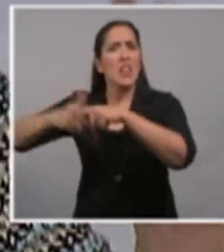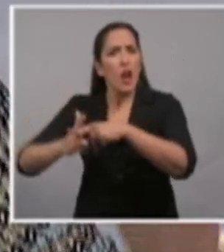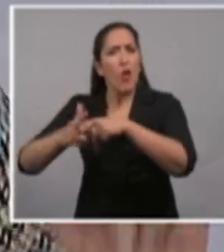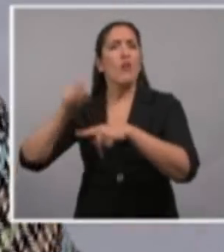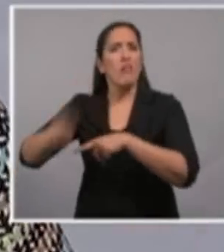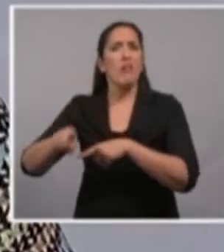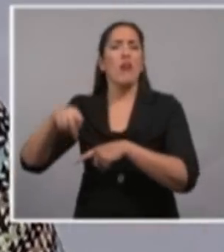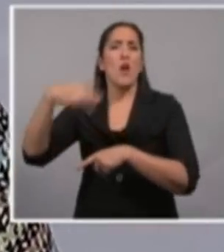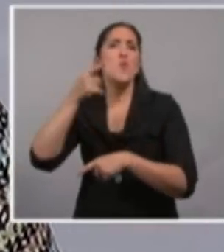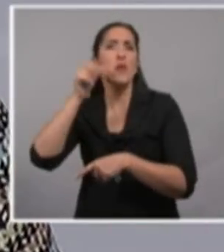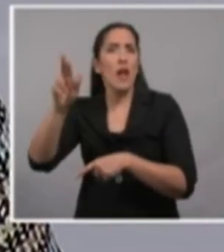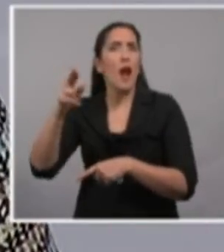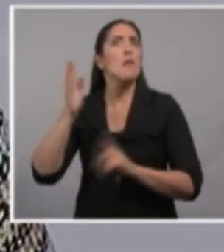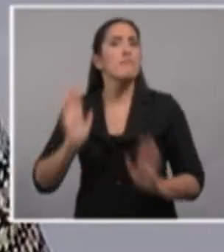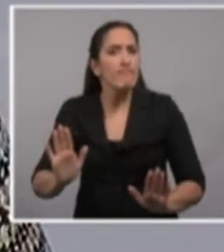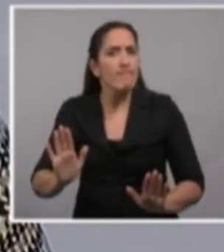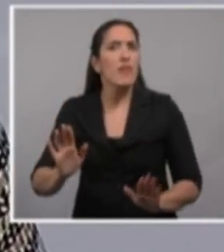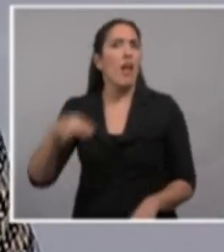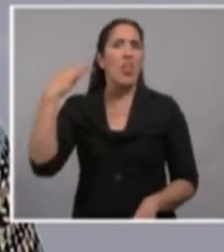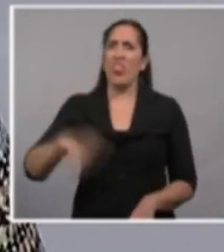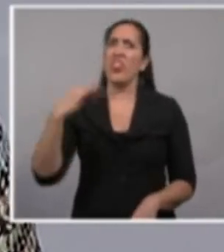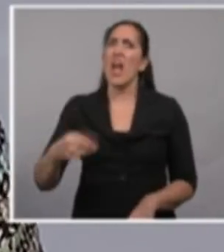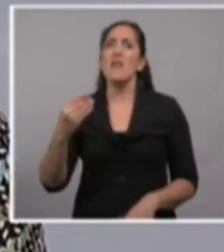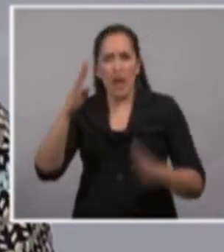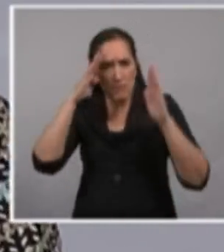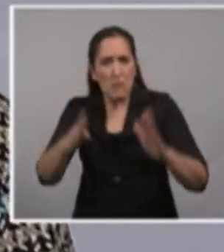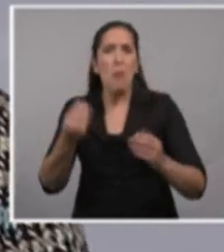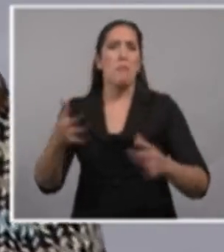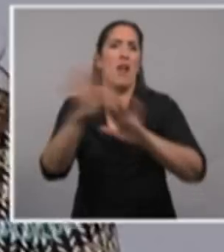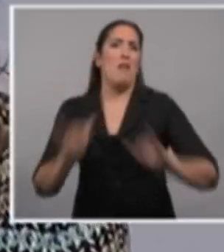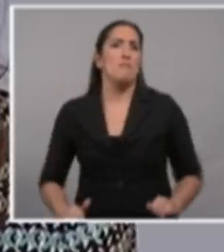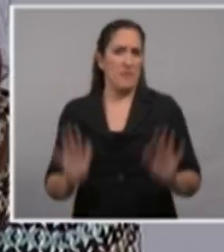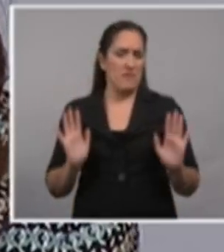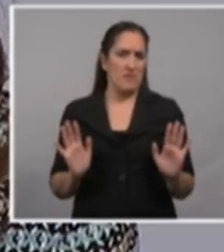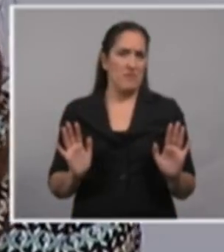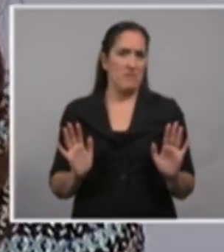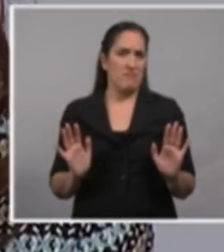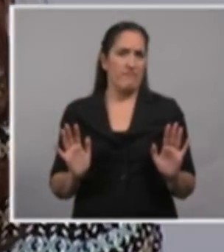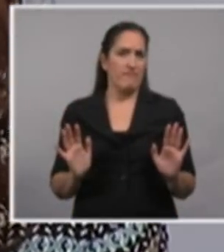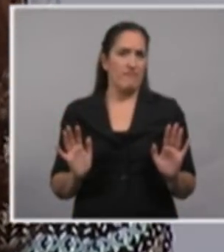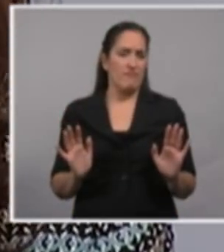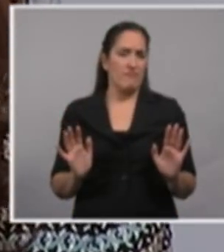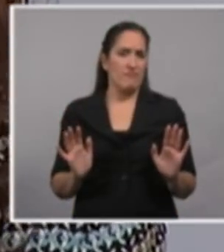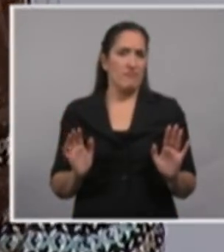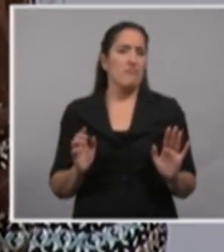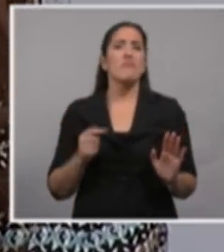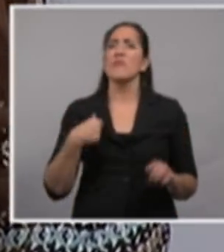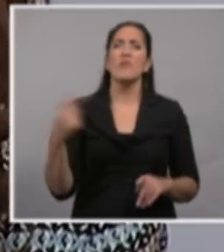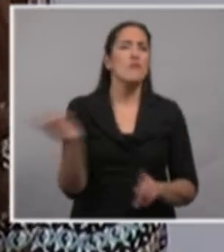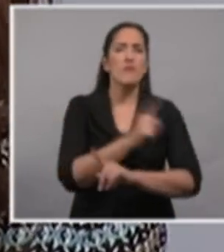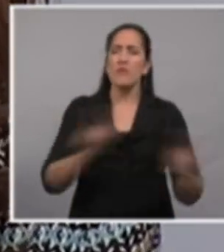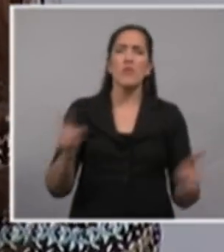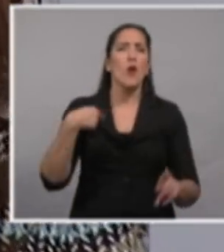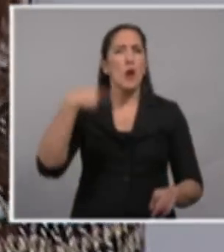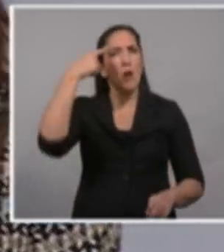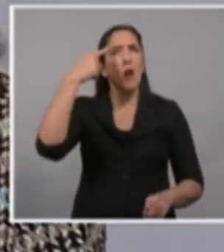pero garantizando que se haga para fines pacíficos. No creemos en que los